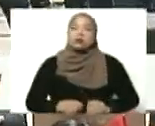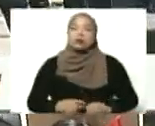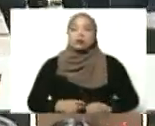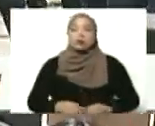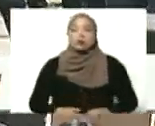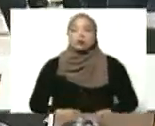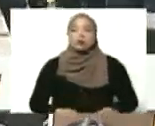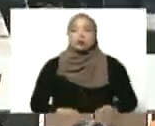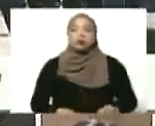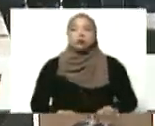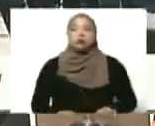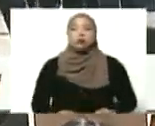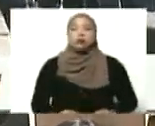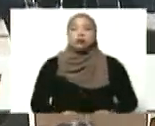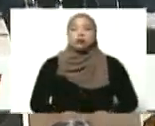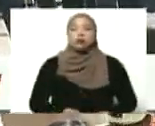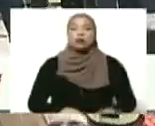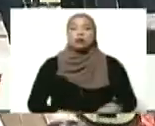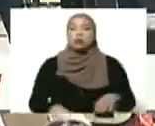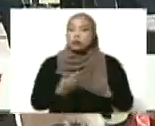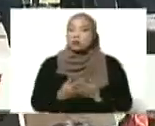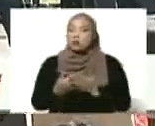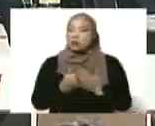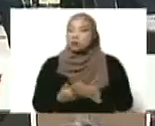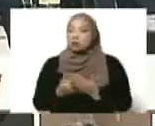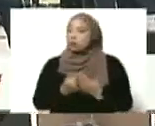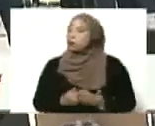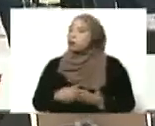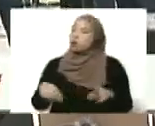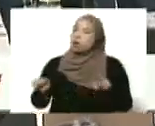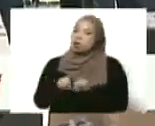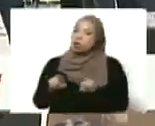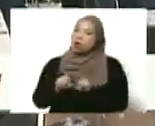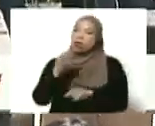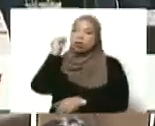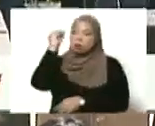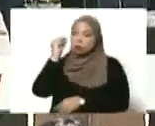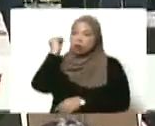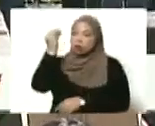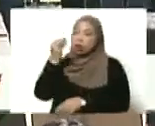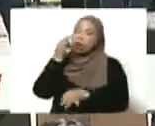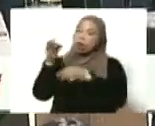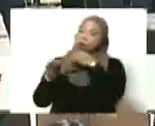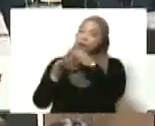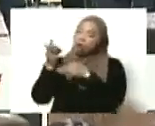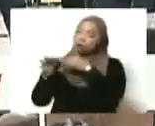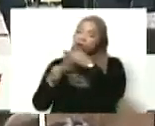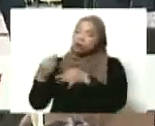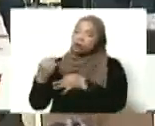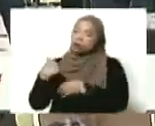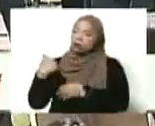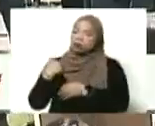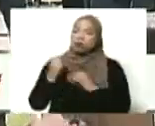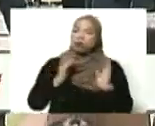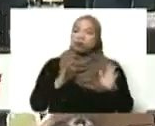Los convoqué, estuvieron aquí y opinaron tal o cual cosa. Estoy